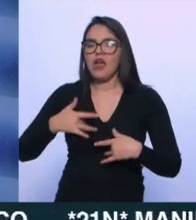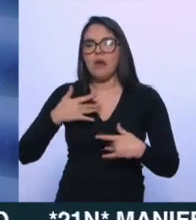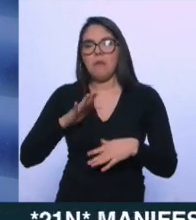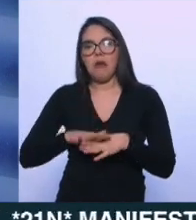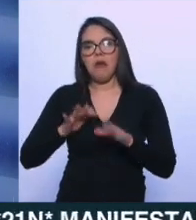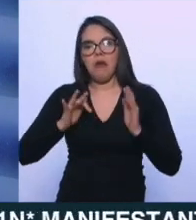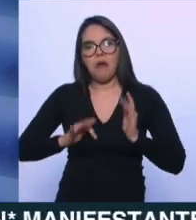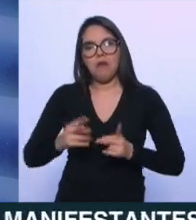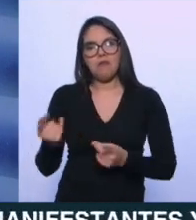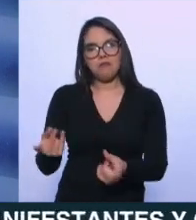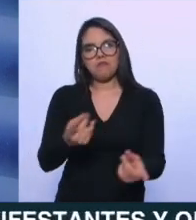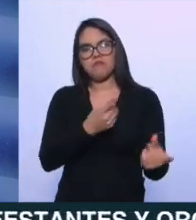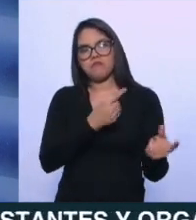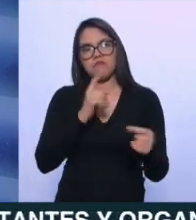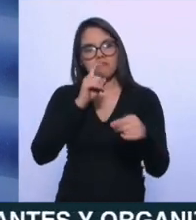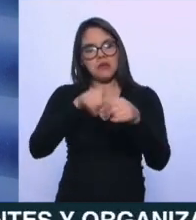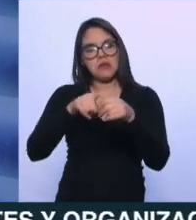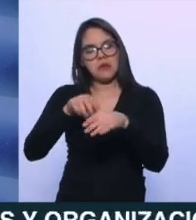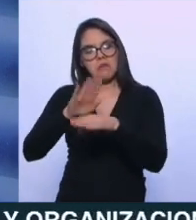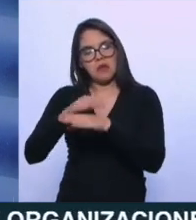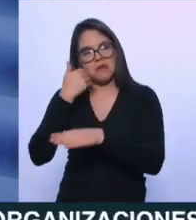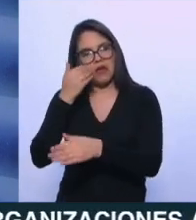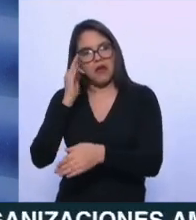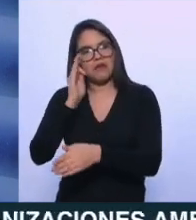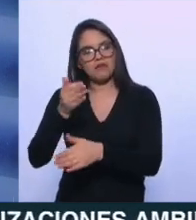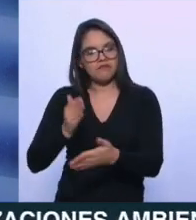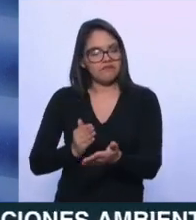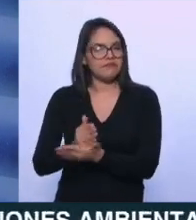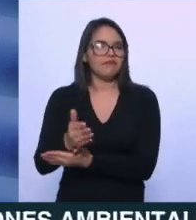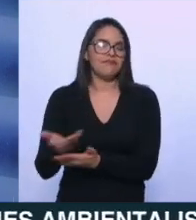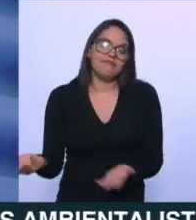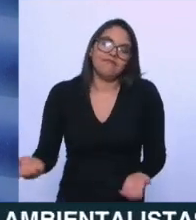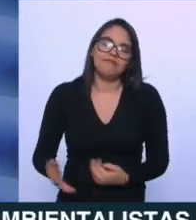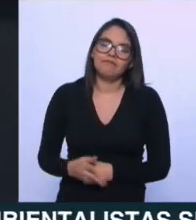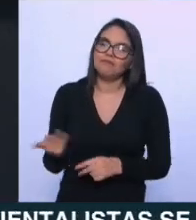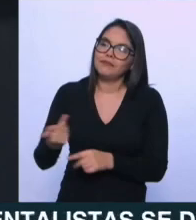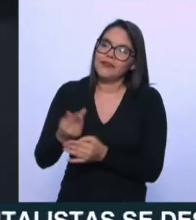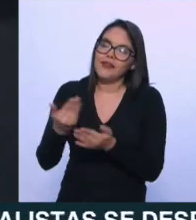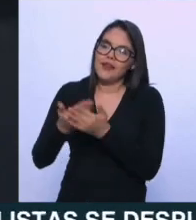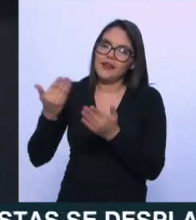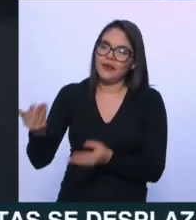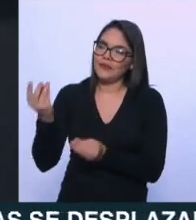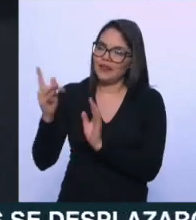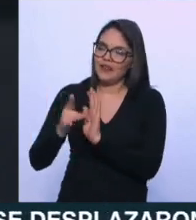más ágilmente sin afectar al medio ambiente. Usted está el derecho a la movilidad establecido en nuestra Constitución, Federico Taboada. Gracias, Federico.